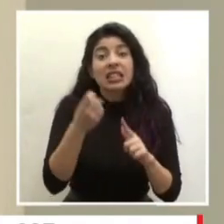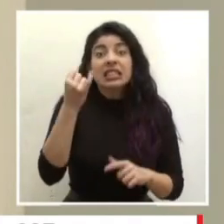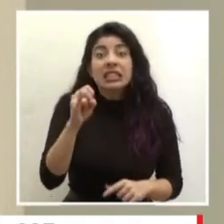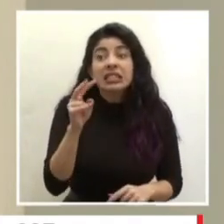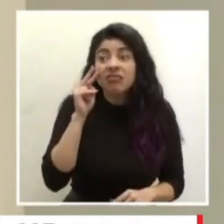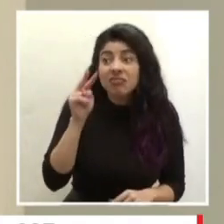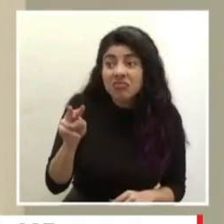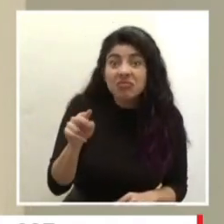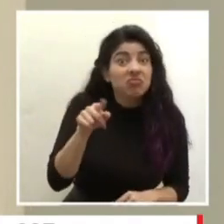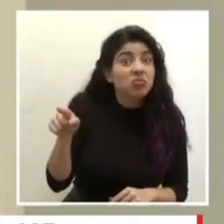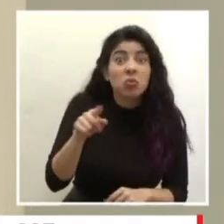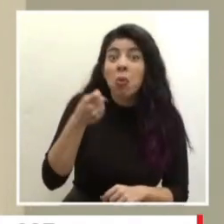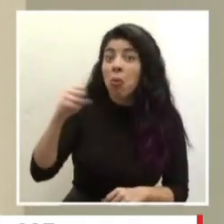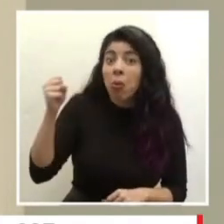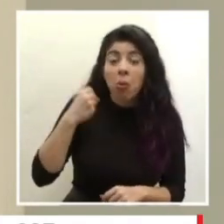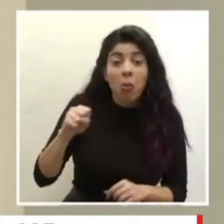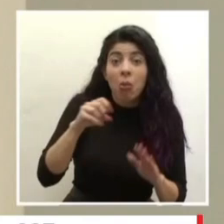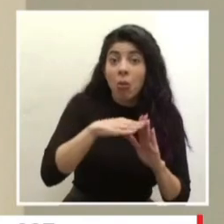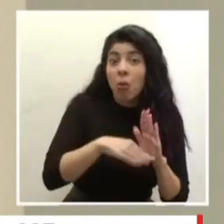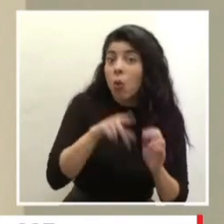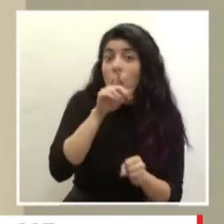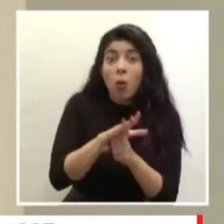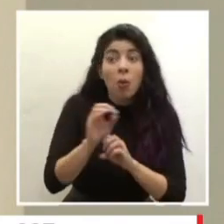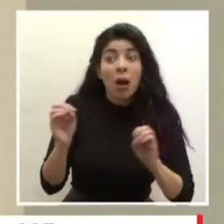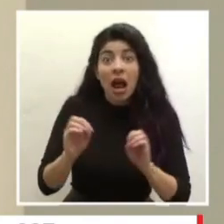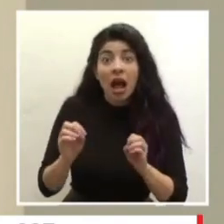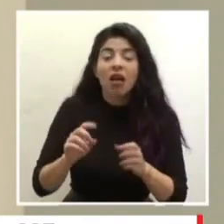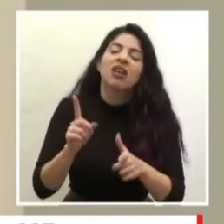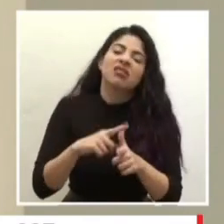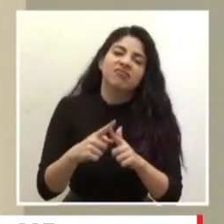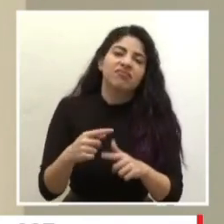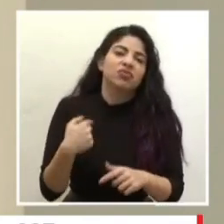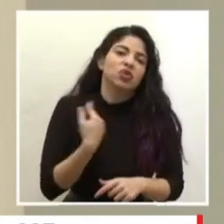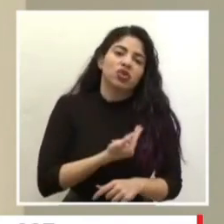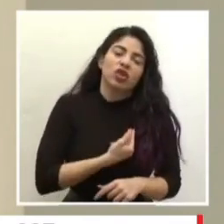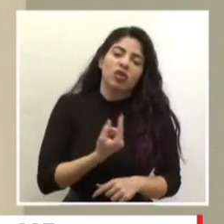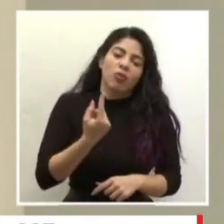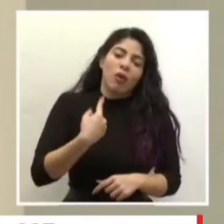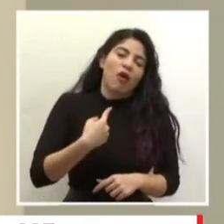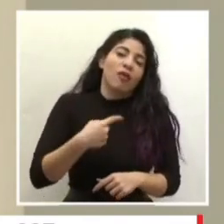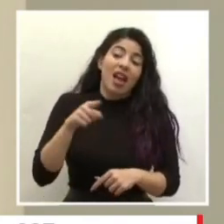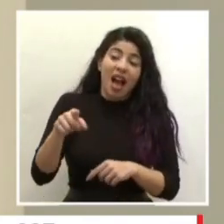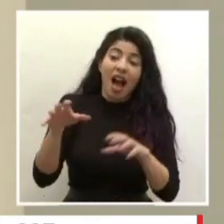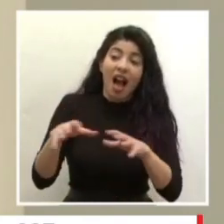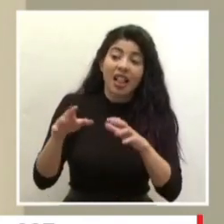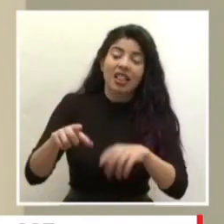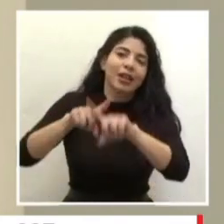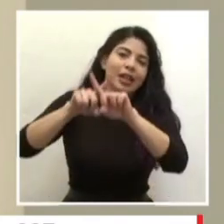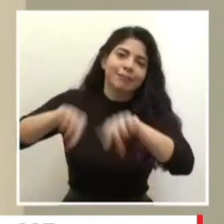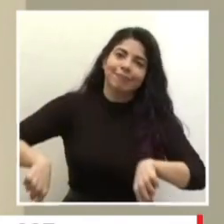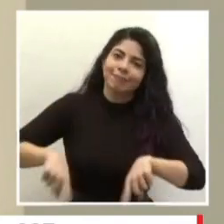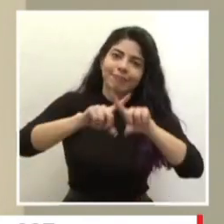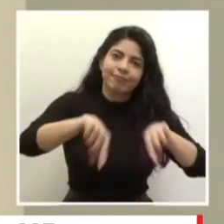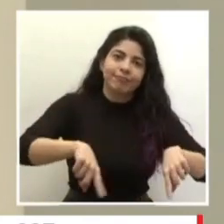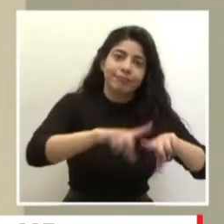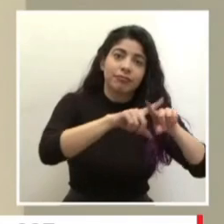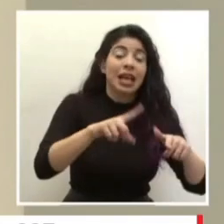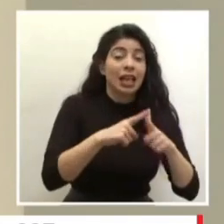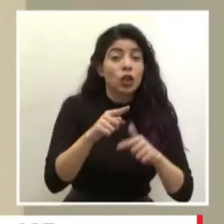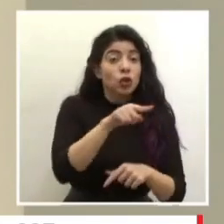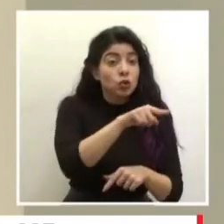veamos justamente un no cumplimiento de los protocolos, pues nos vemos entonces obligados a suspender la actividad. Entonces aquí, justamente que todas